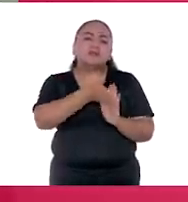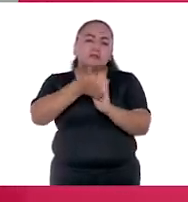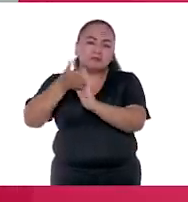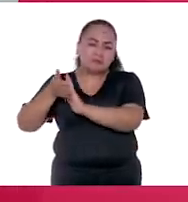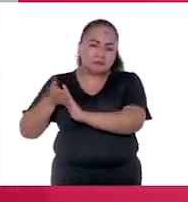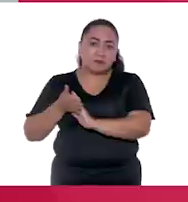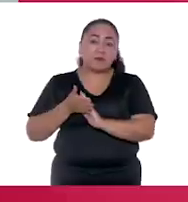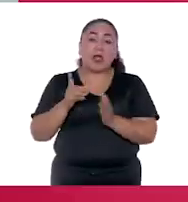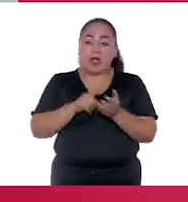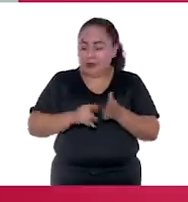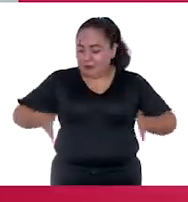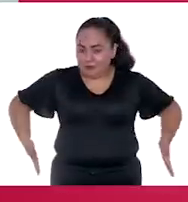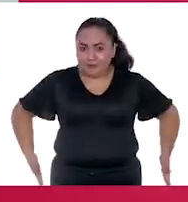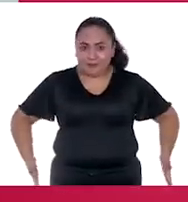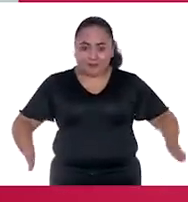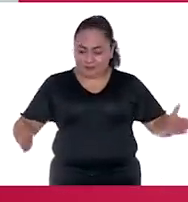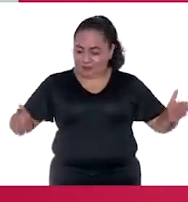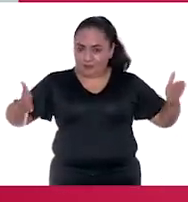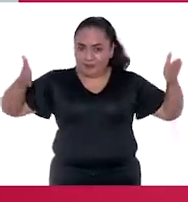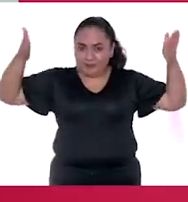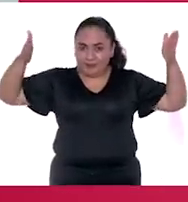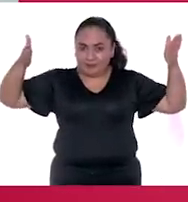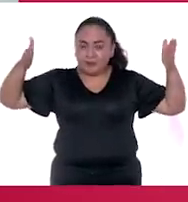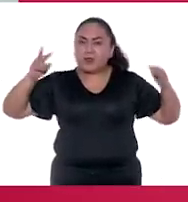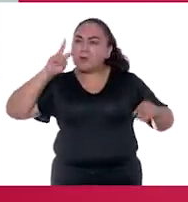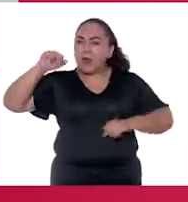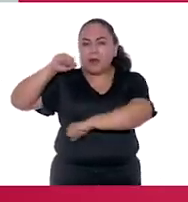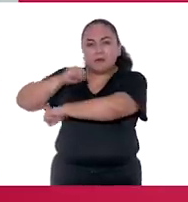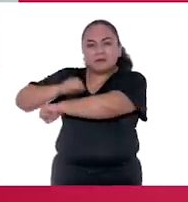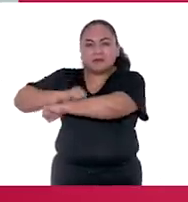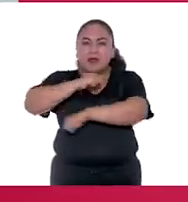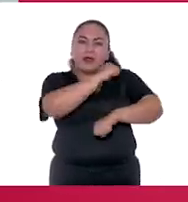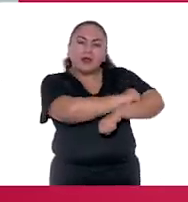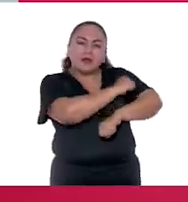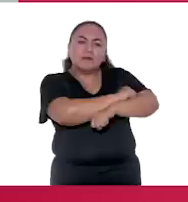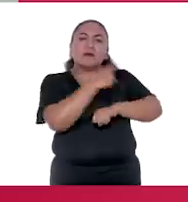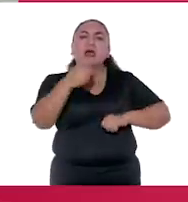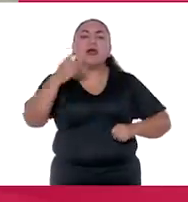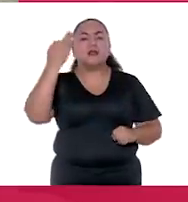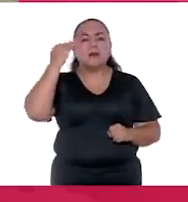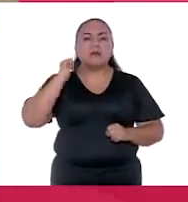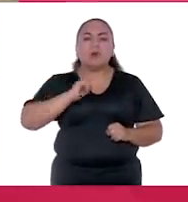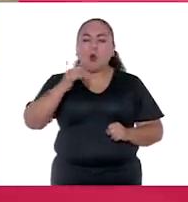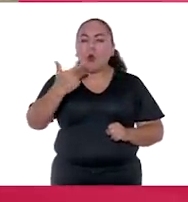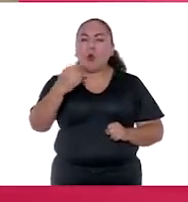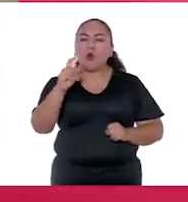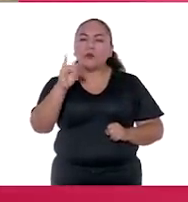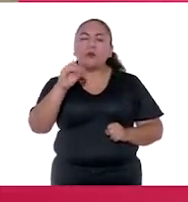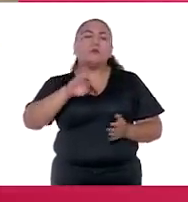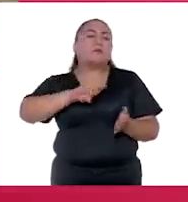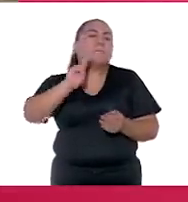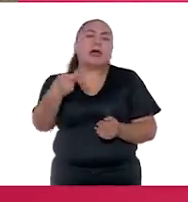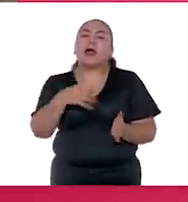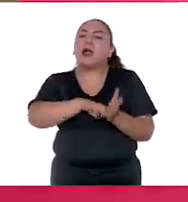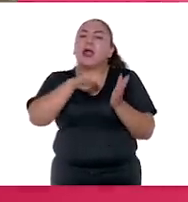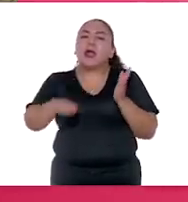En los muros laterales se pueden ver algunas ventanas de estilo medio gótico, como en algunos castillos europeos.